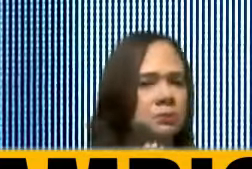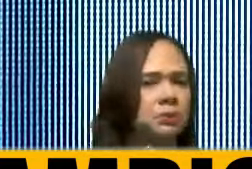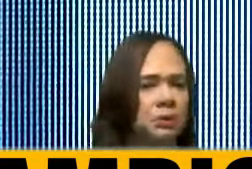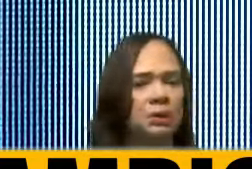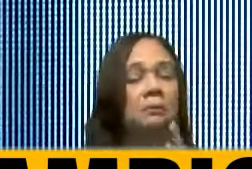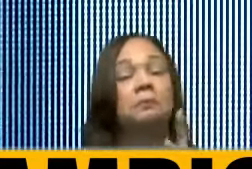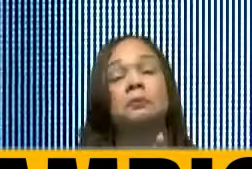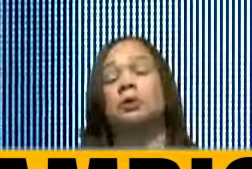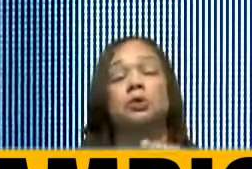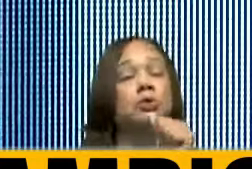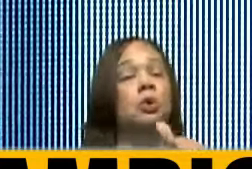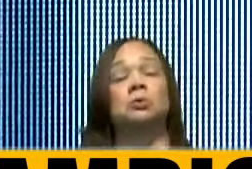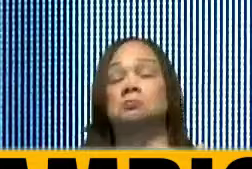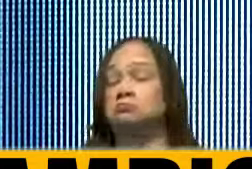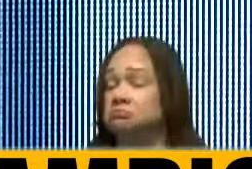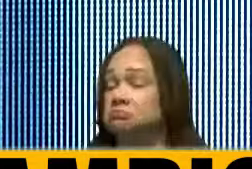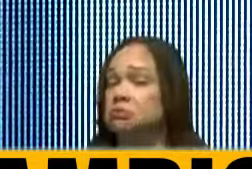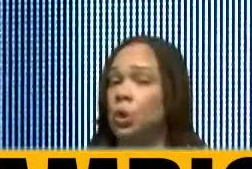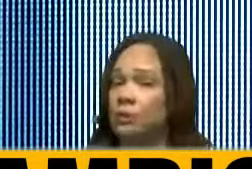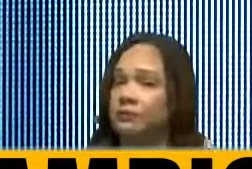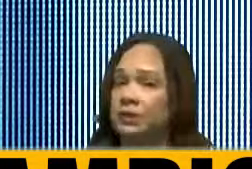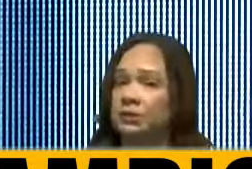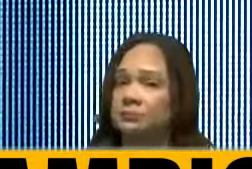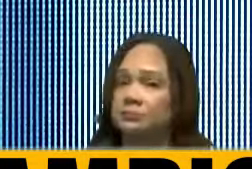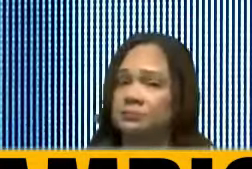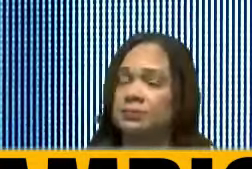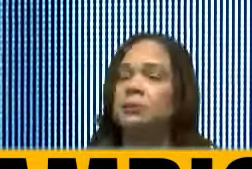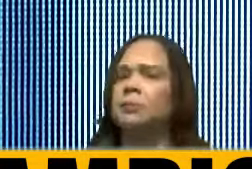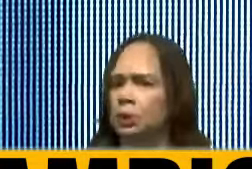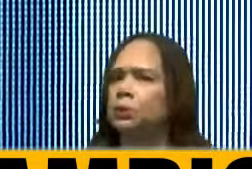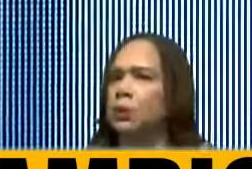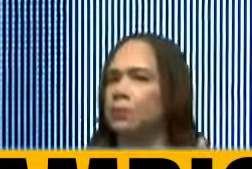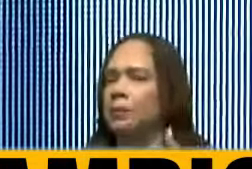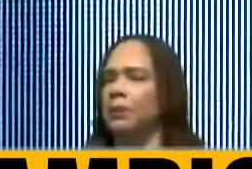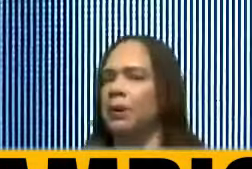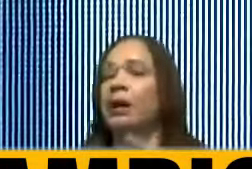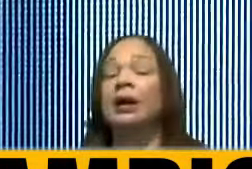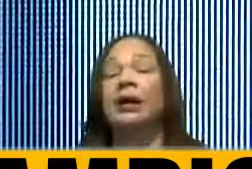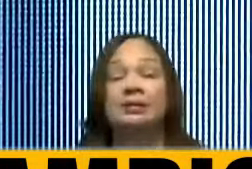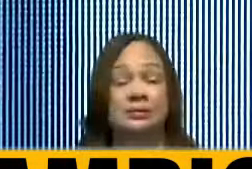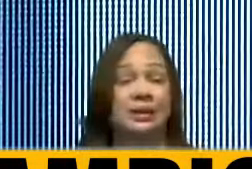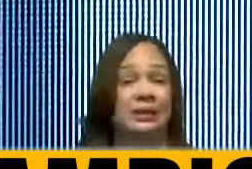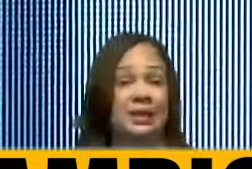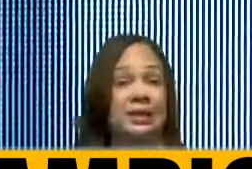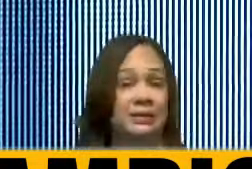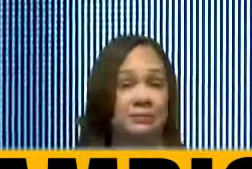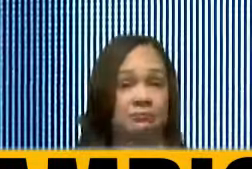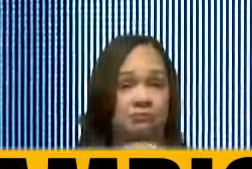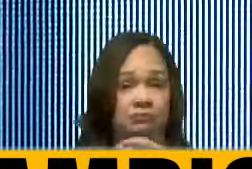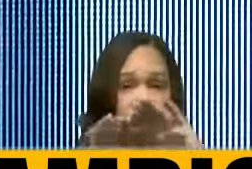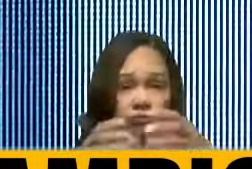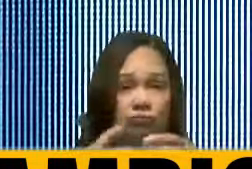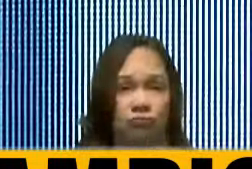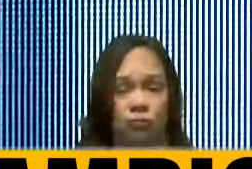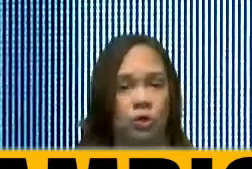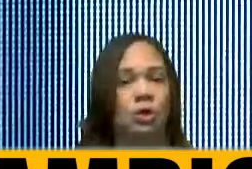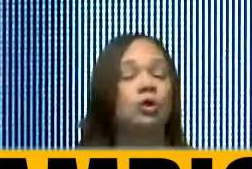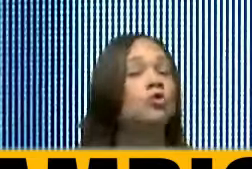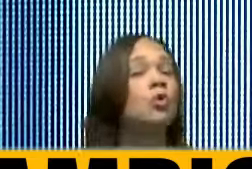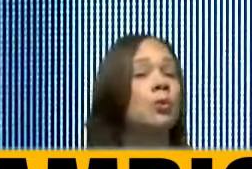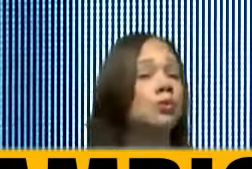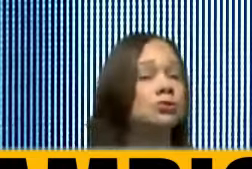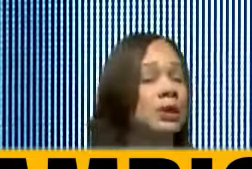está perfecto No está muy lejos de estar perfecto pero está me orando sobre el tema del arte no hemos eliminado la ayuda